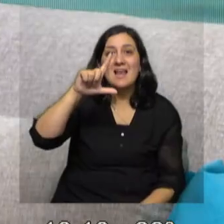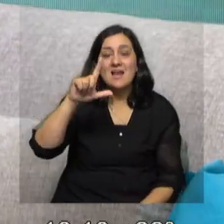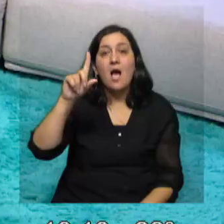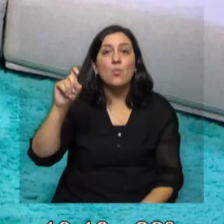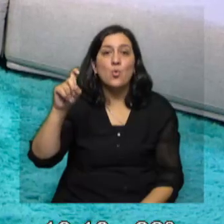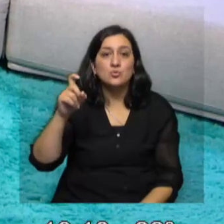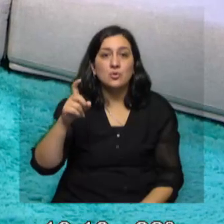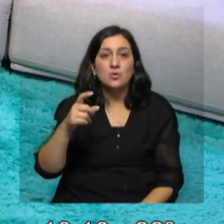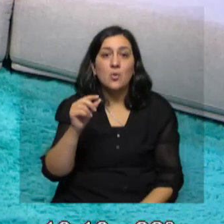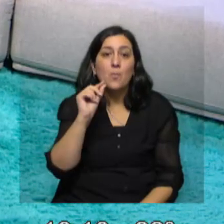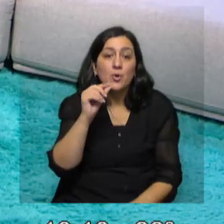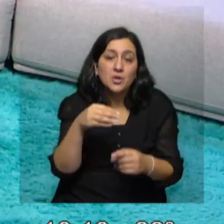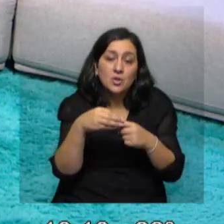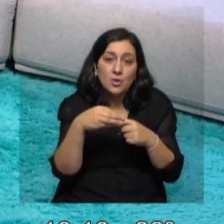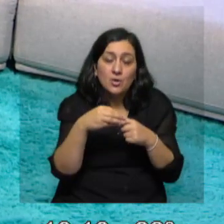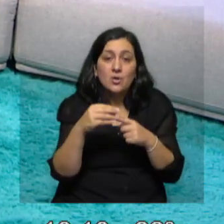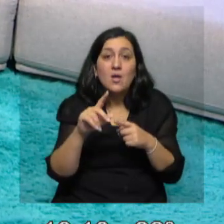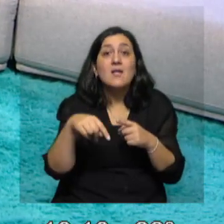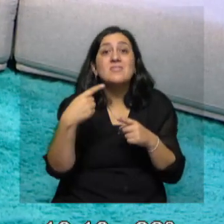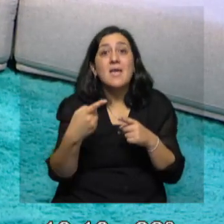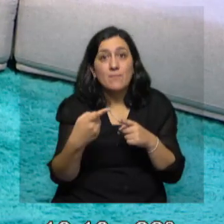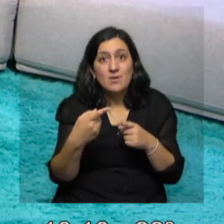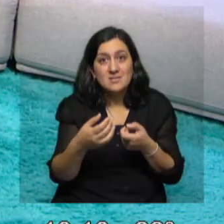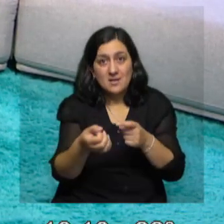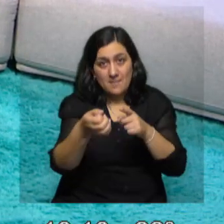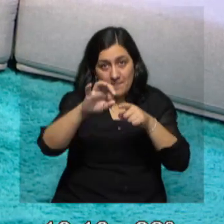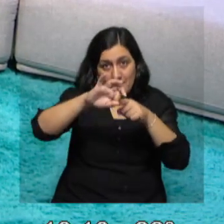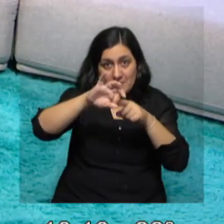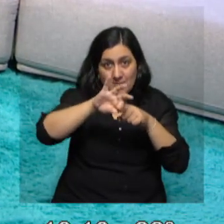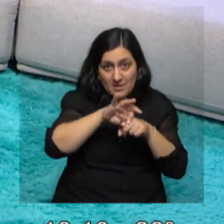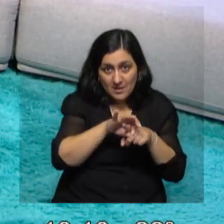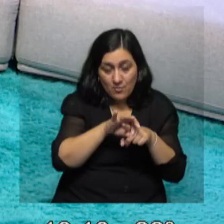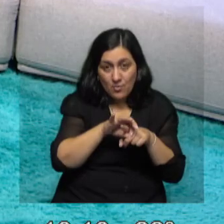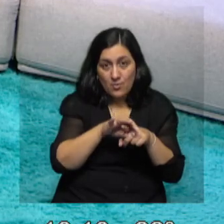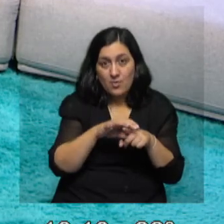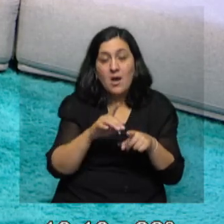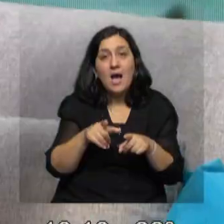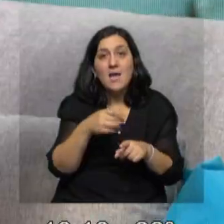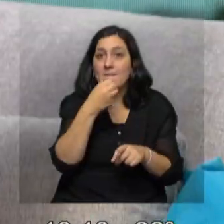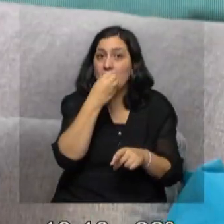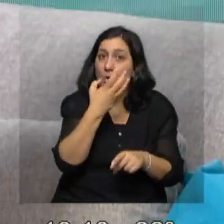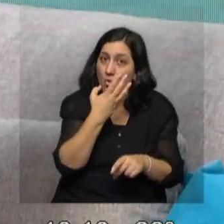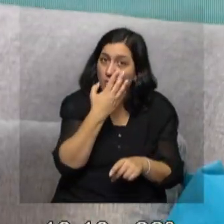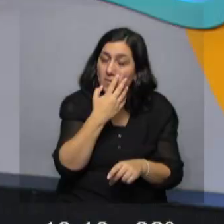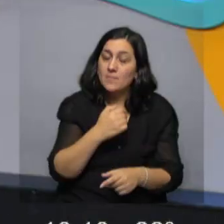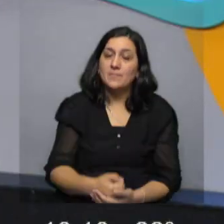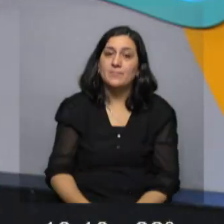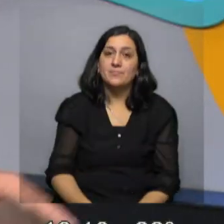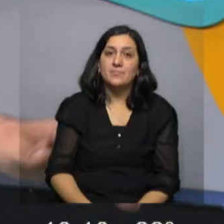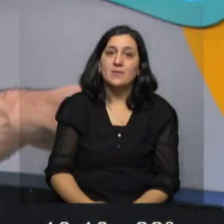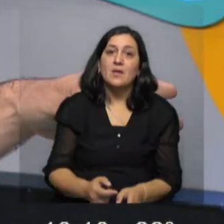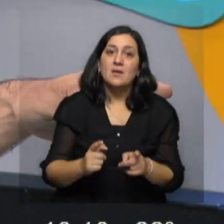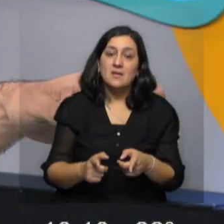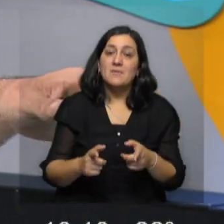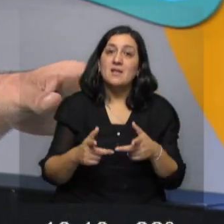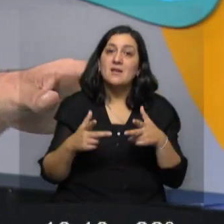le ponemos una capita, luego ponemos el preservativo y eso lo que nos permite es tener como una fricción un poquito más suave. Igual también hay que